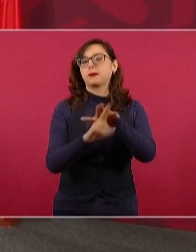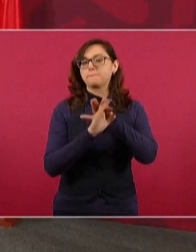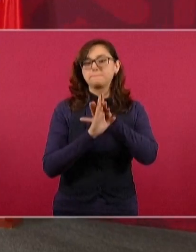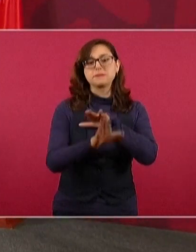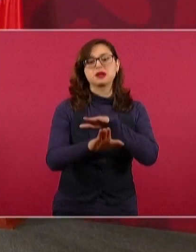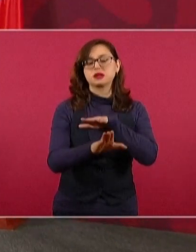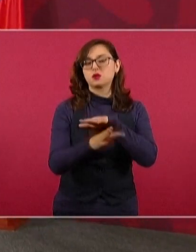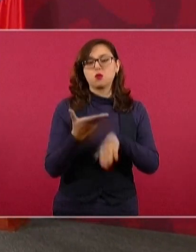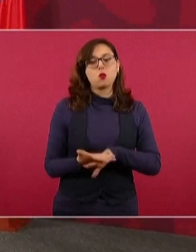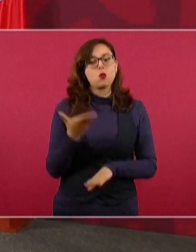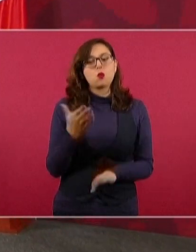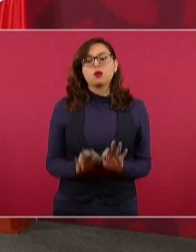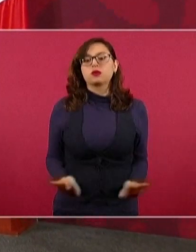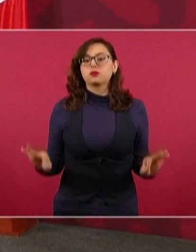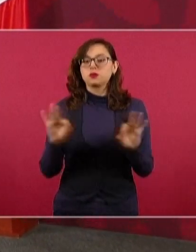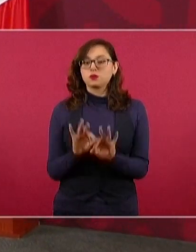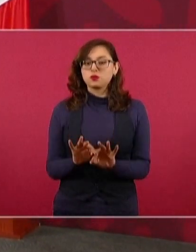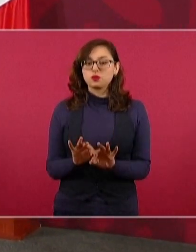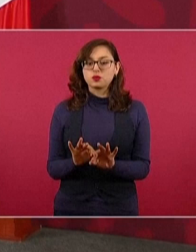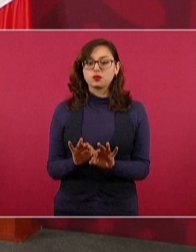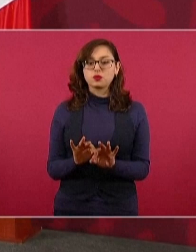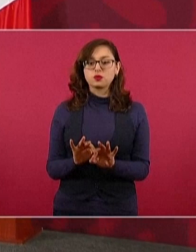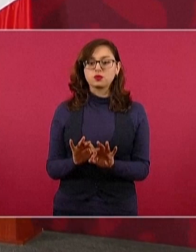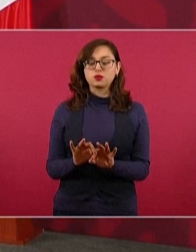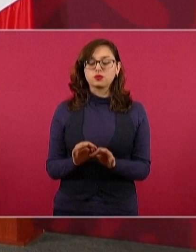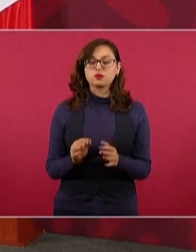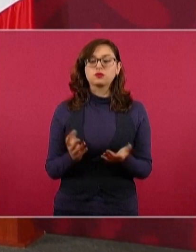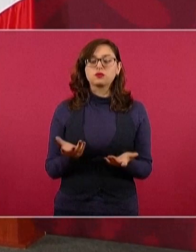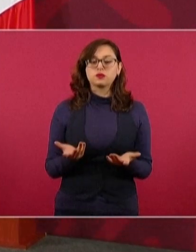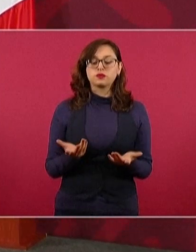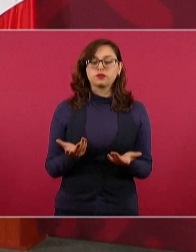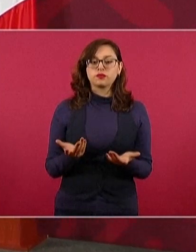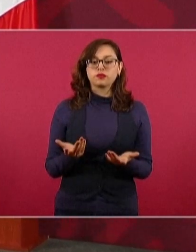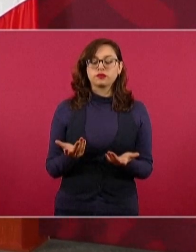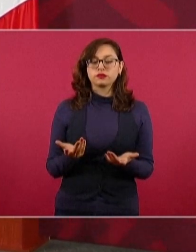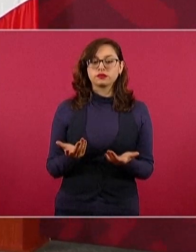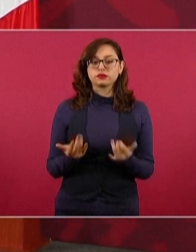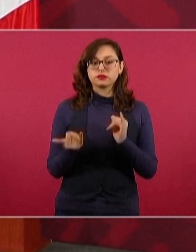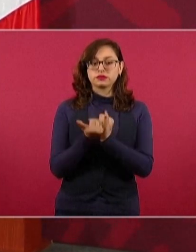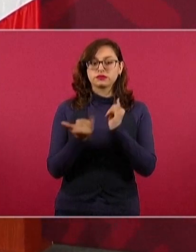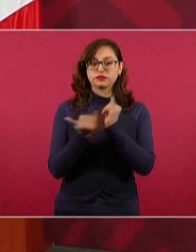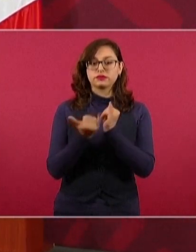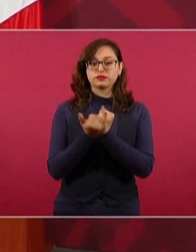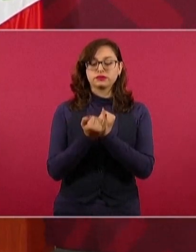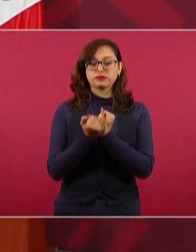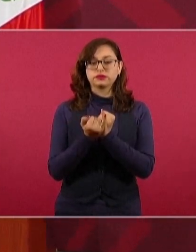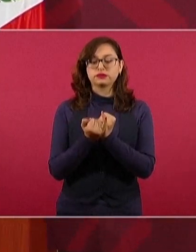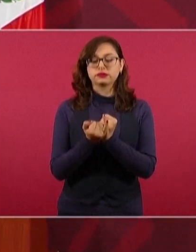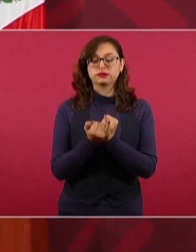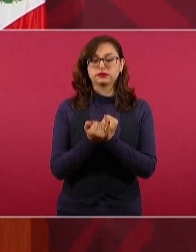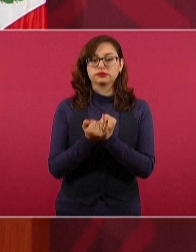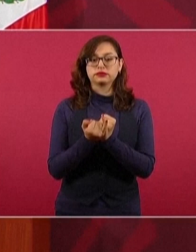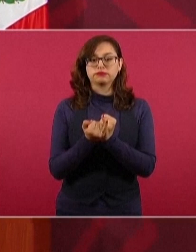también lo que tiene que ver con la cooperación para enfrentar